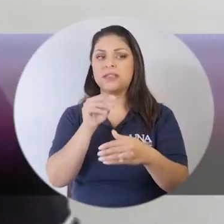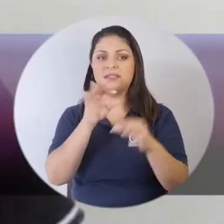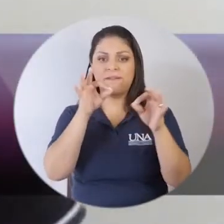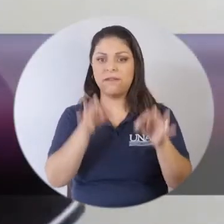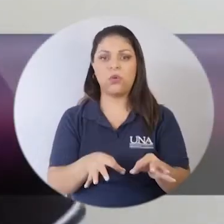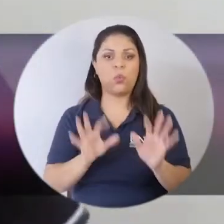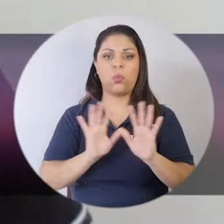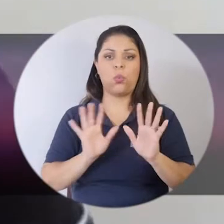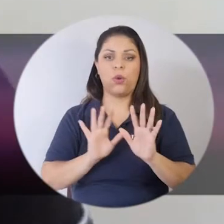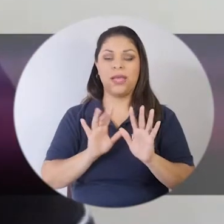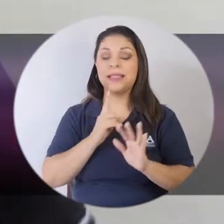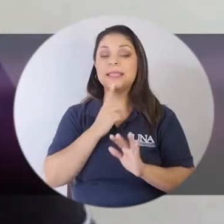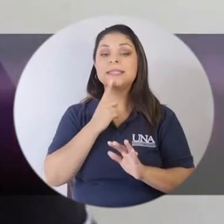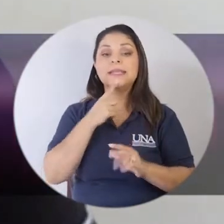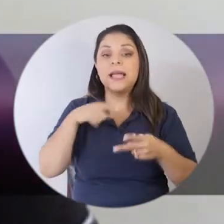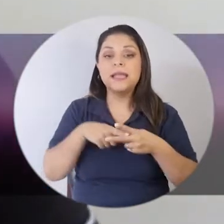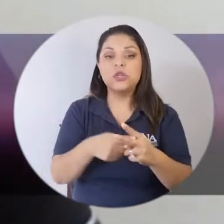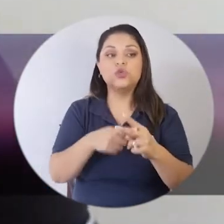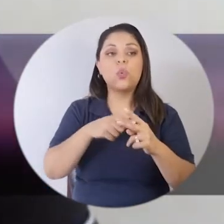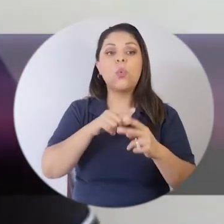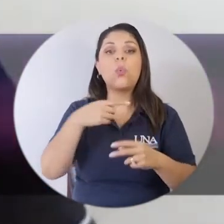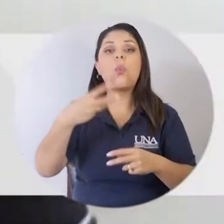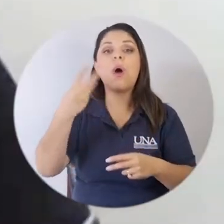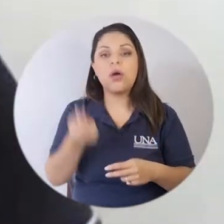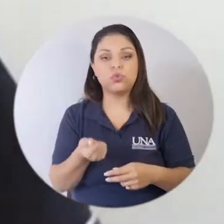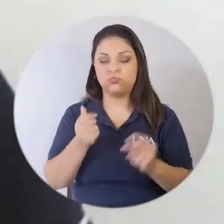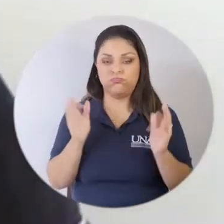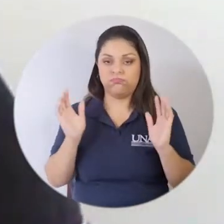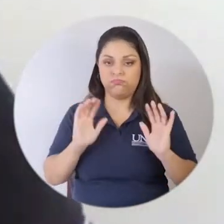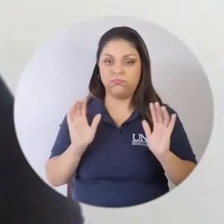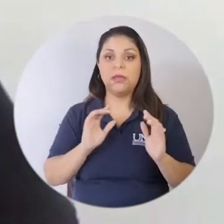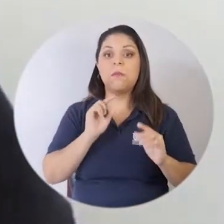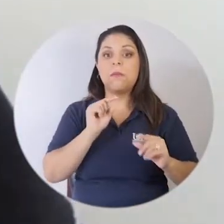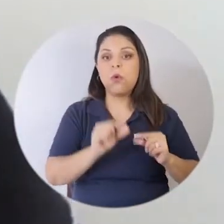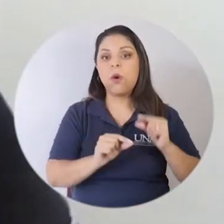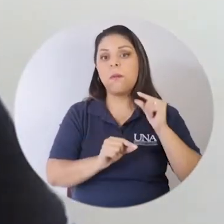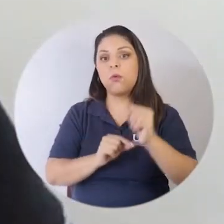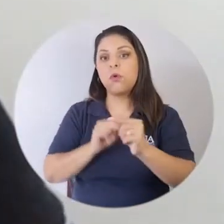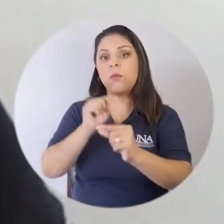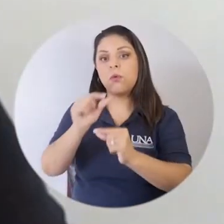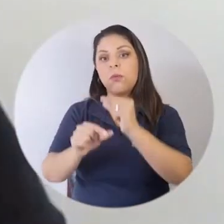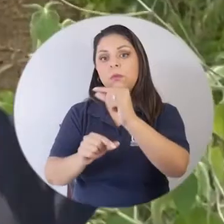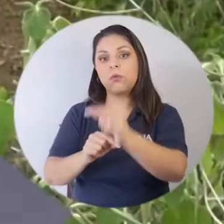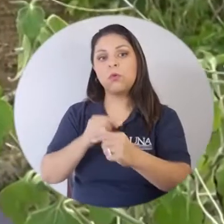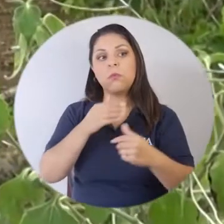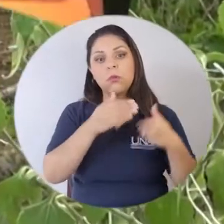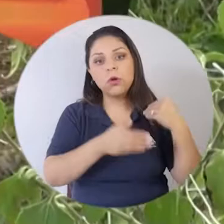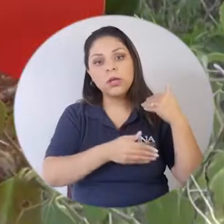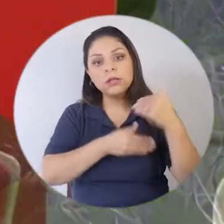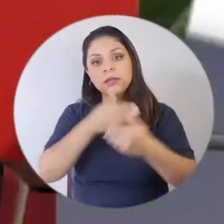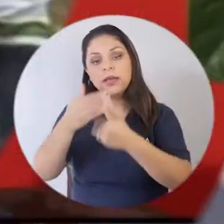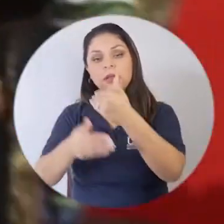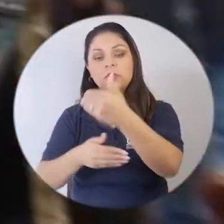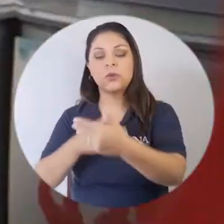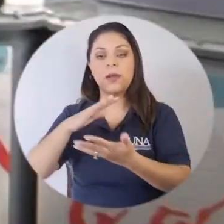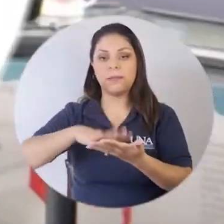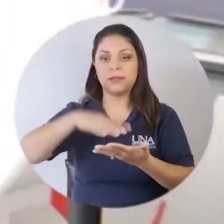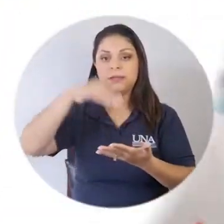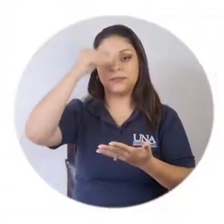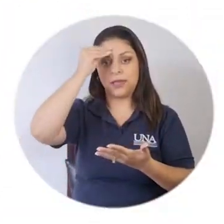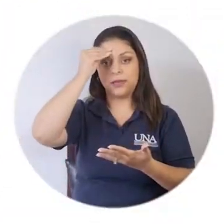inicio, sino que seguimos en pautas durante su proceso de aprendizaje.